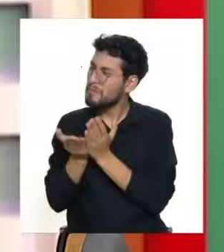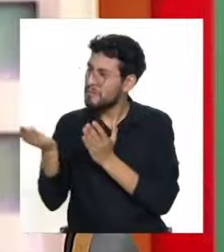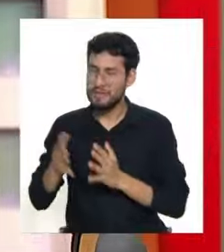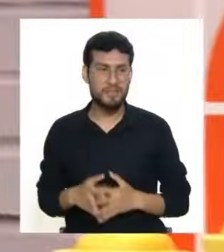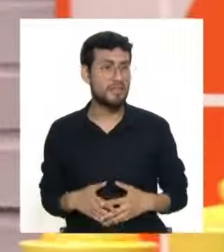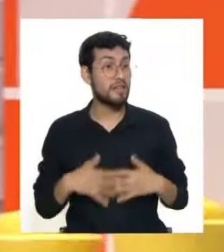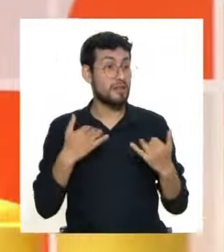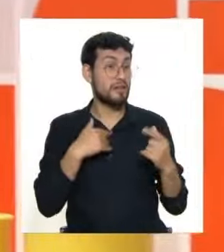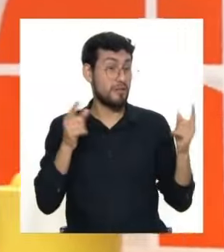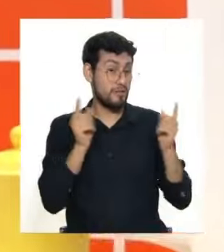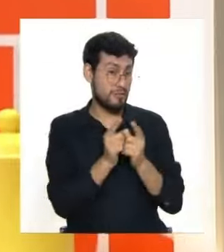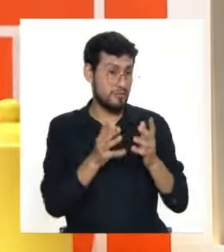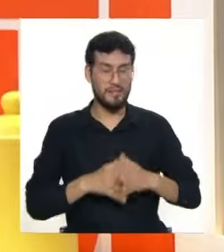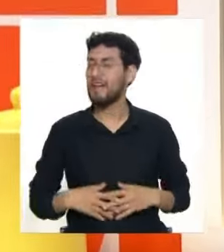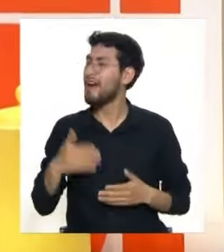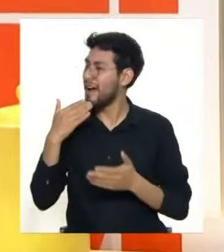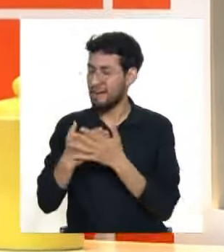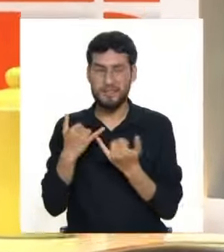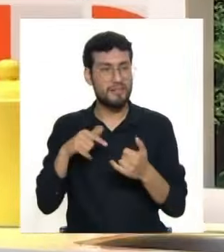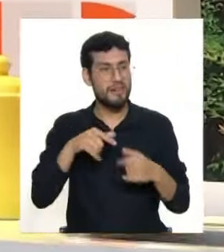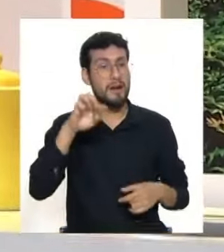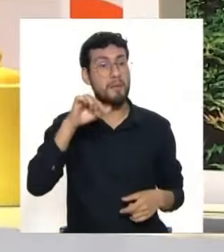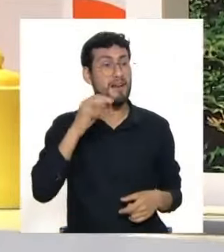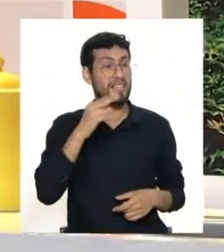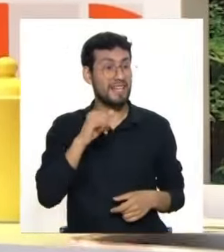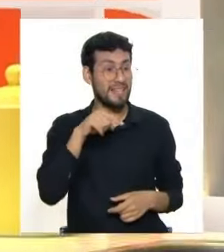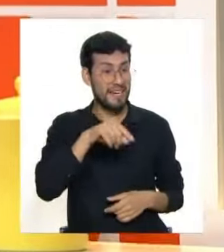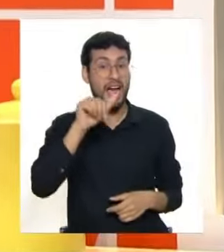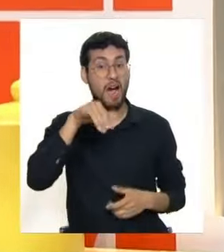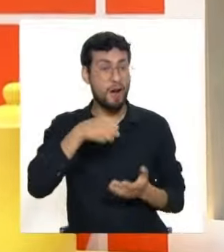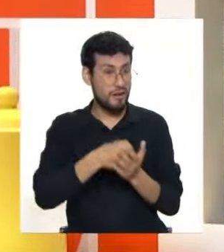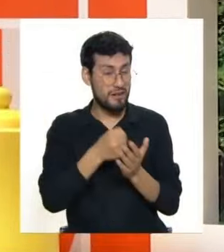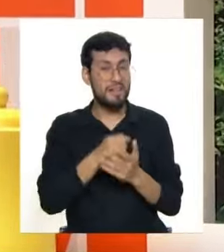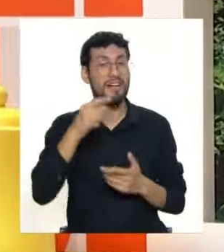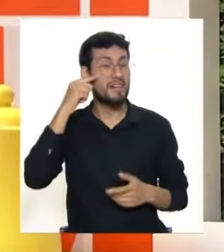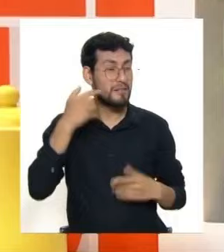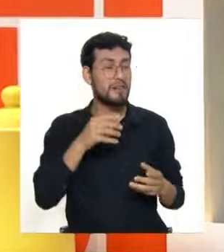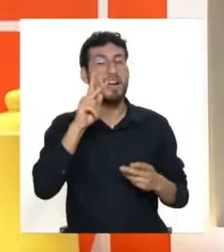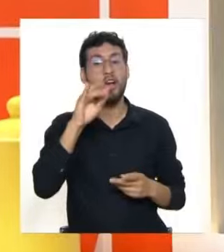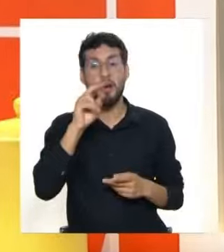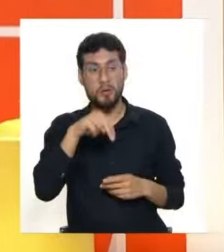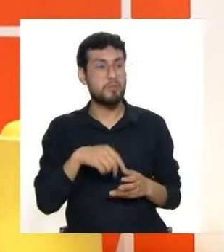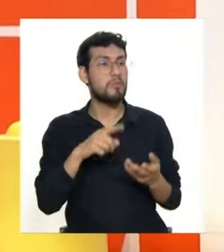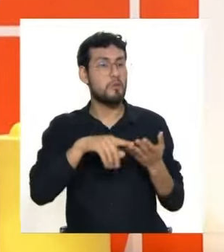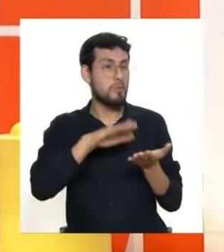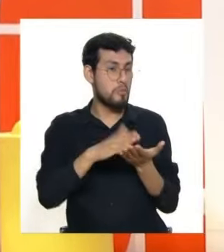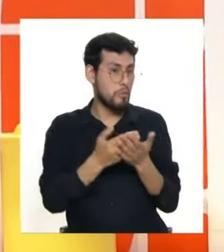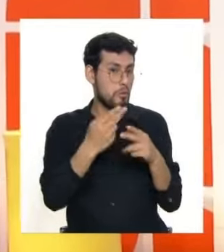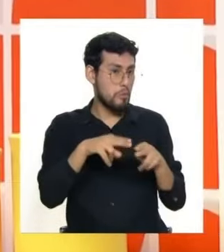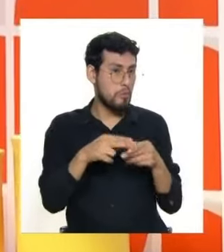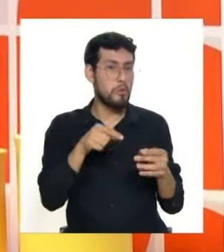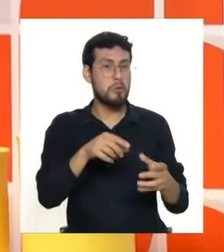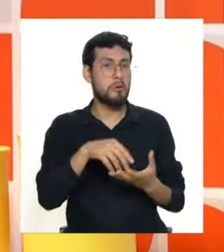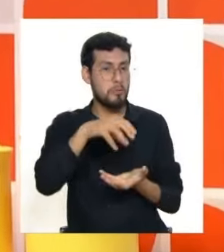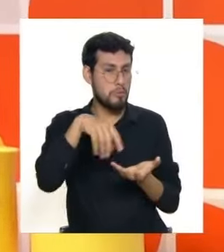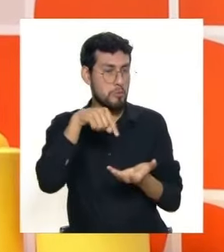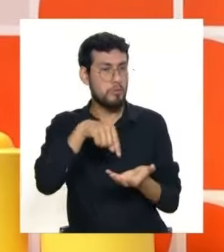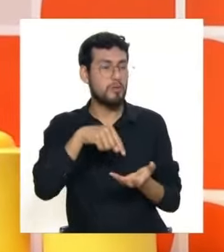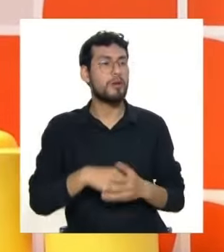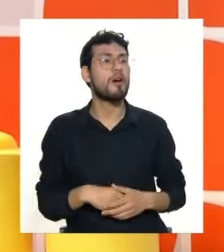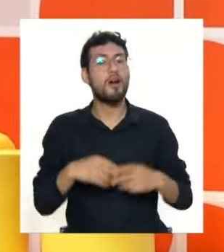voy a resumir lo que hemos hecho. Gracias, Papi Piso. Hemos hecho nuestro pachicay acá. Ajo, cebolla china, kion. Hemos frito el huevo, hemos dorado la cecina con